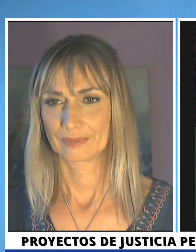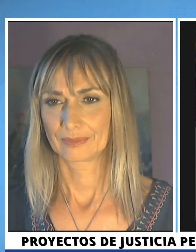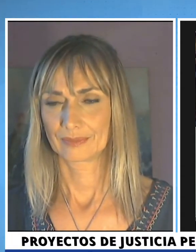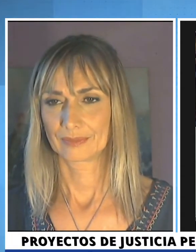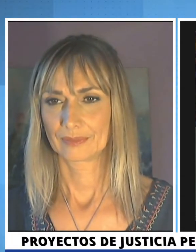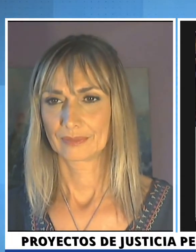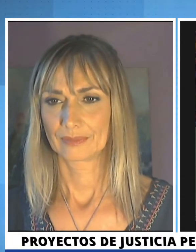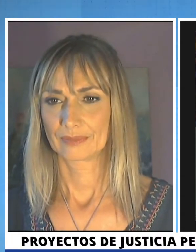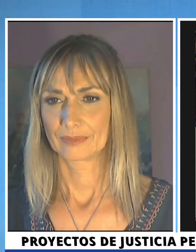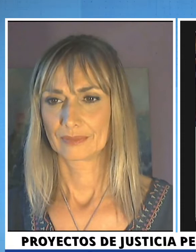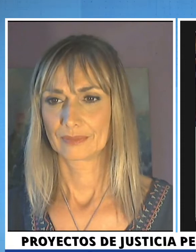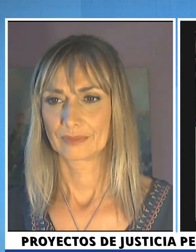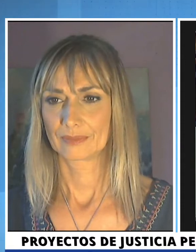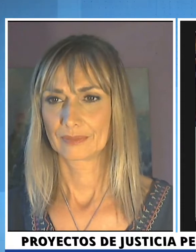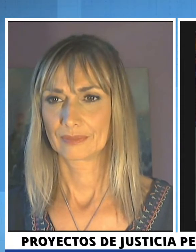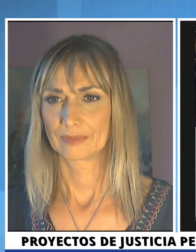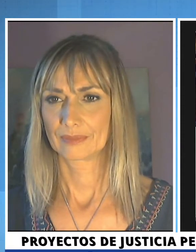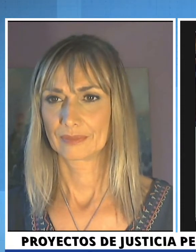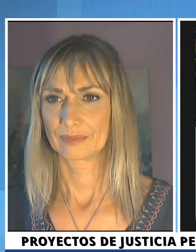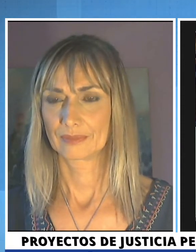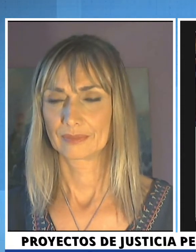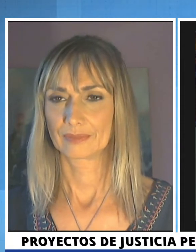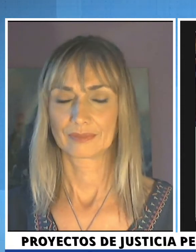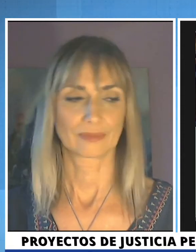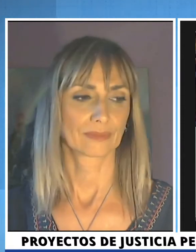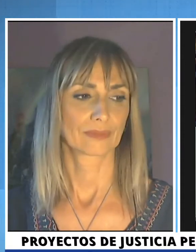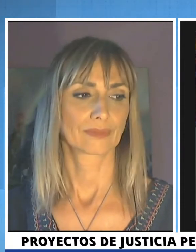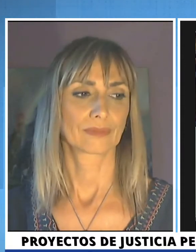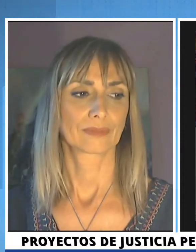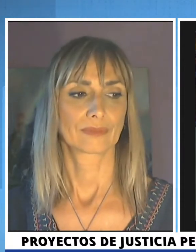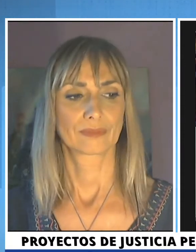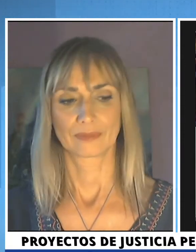de forma preside la Comisión de Mujeres y Diversidad,